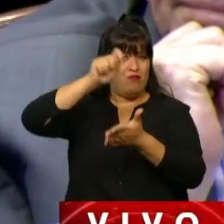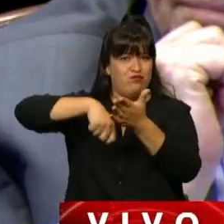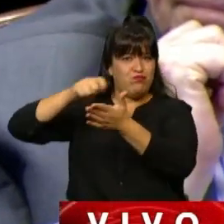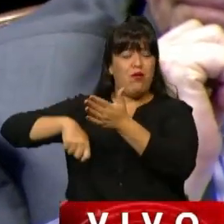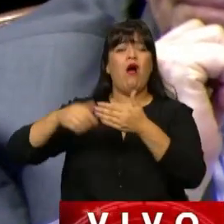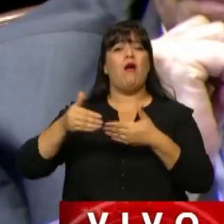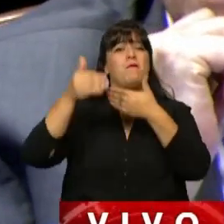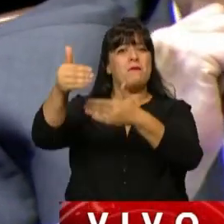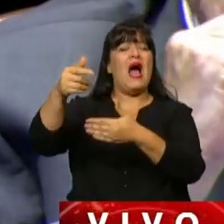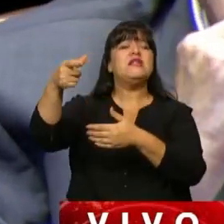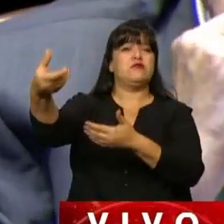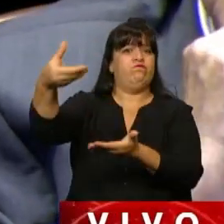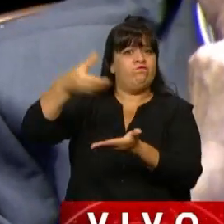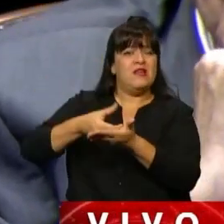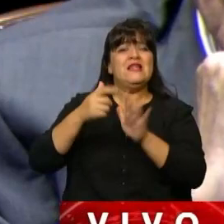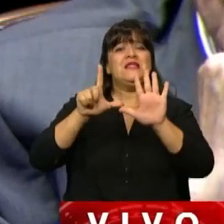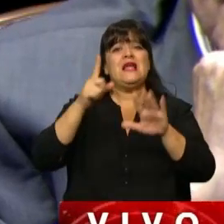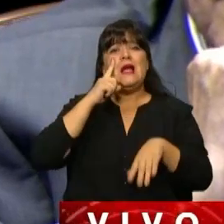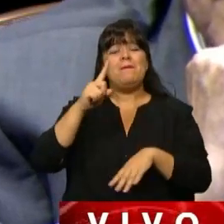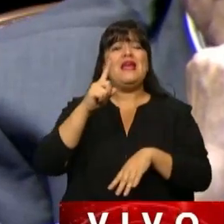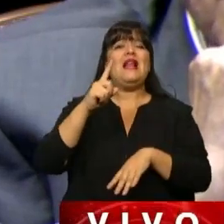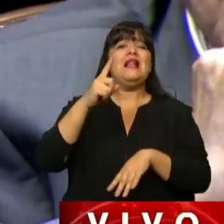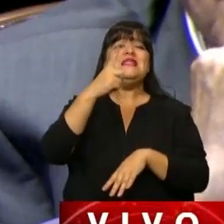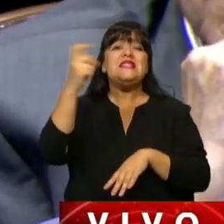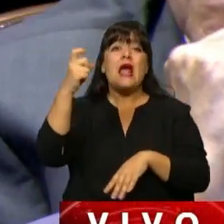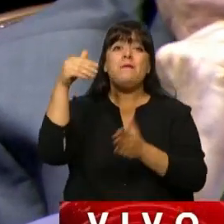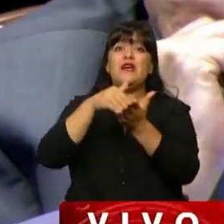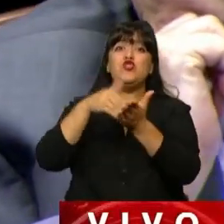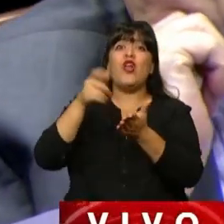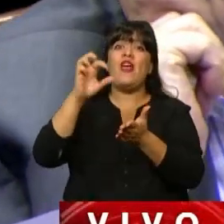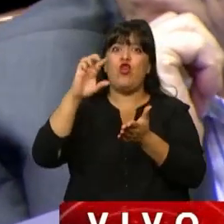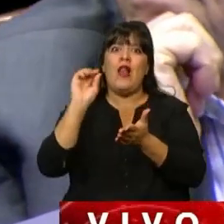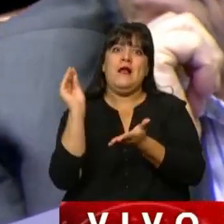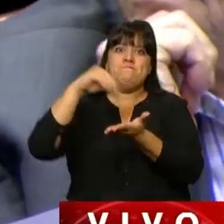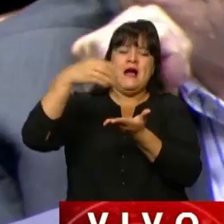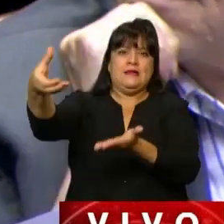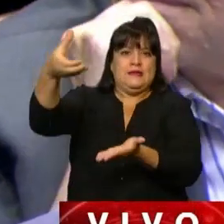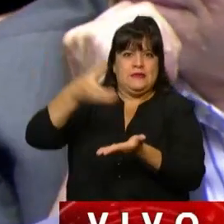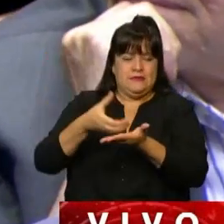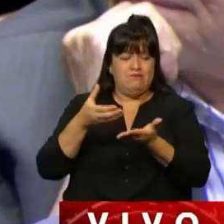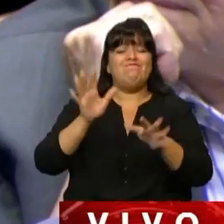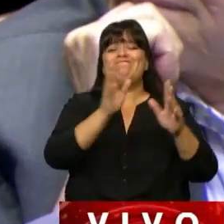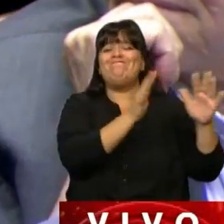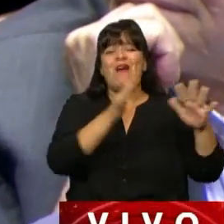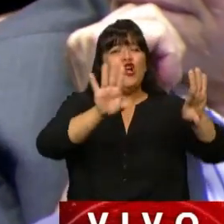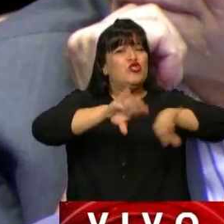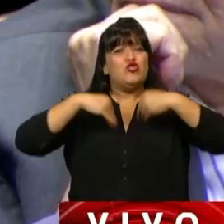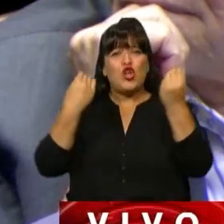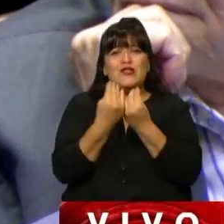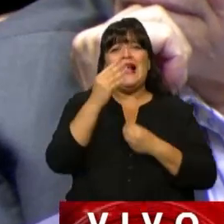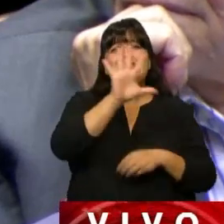ampliación de 7.100 millones de dólares adicionales. Lo que hace en total una deuda